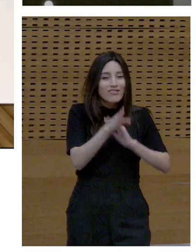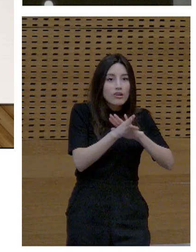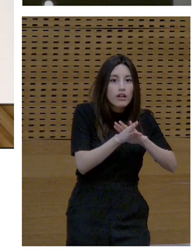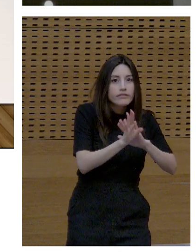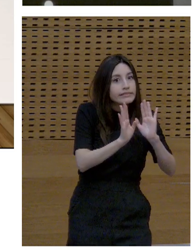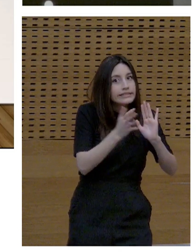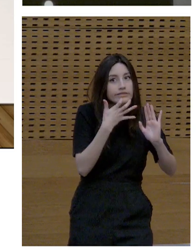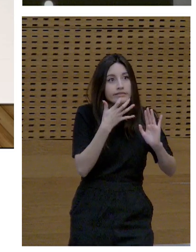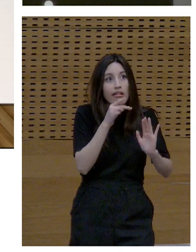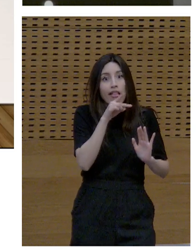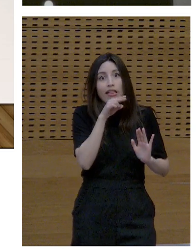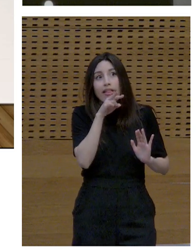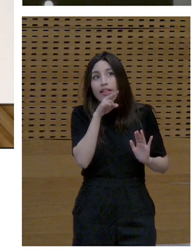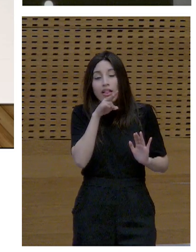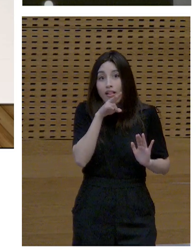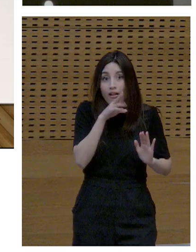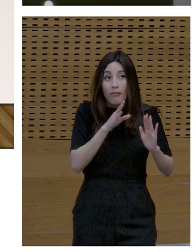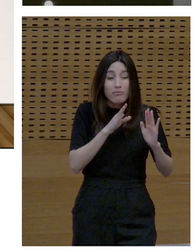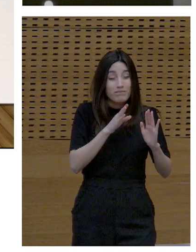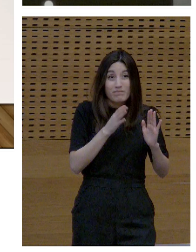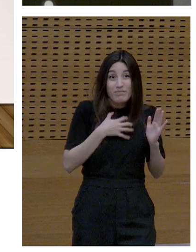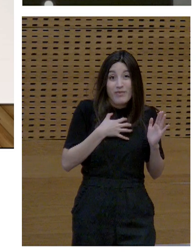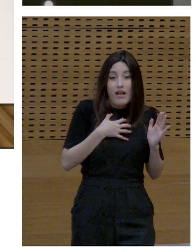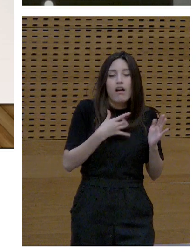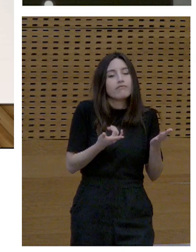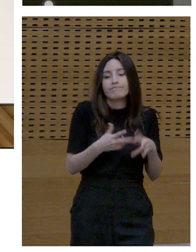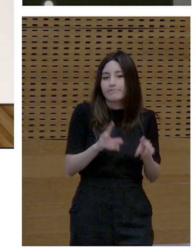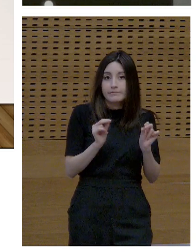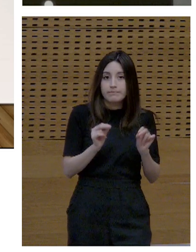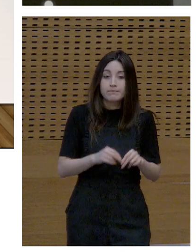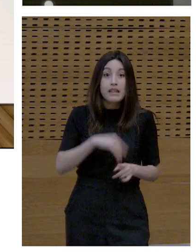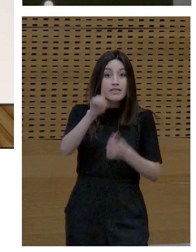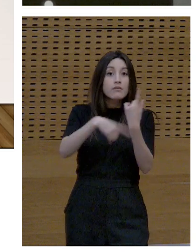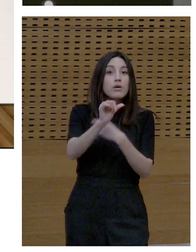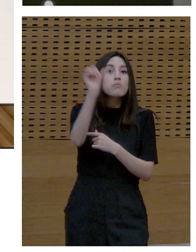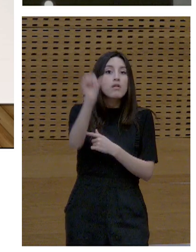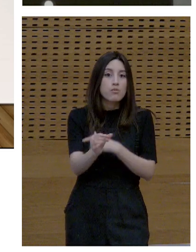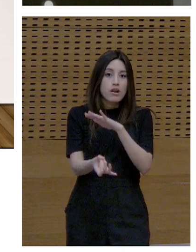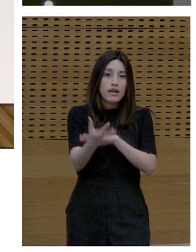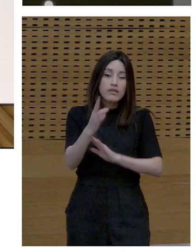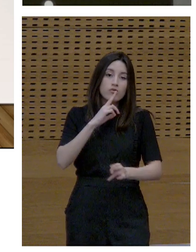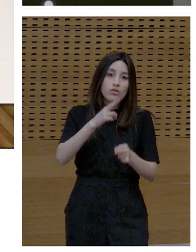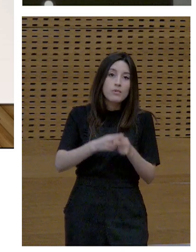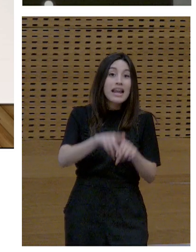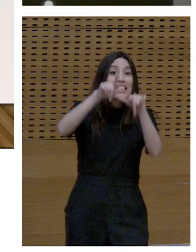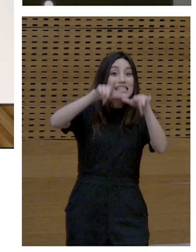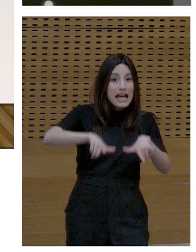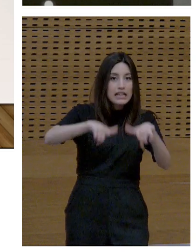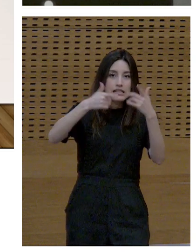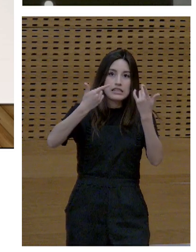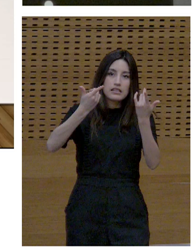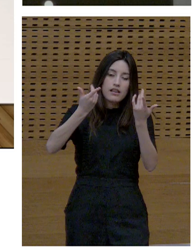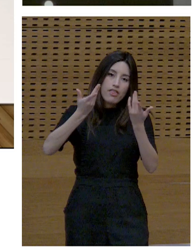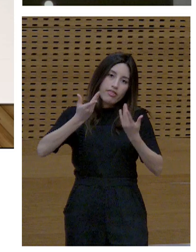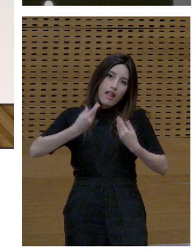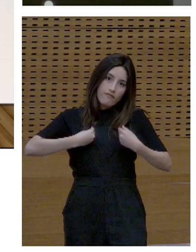bien. Y de hecho, hizo una película que se titula Las alas de la vida, que la grabó durante 3 años